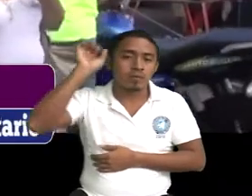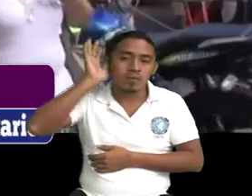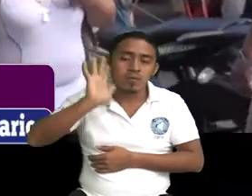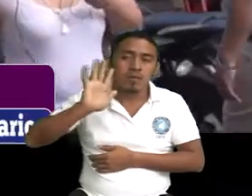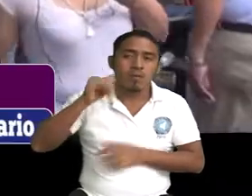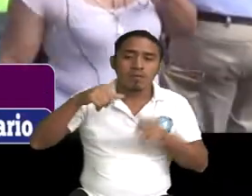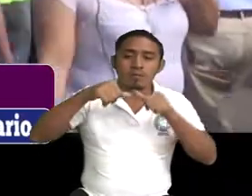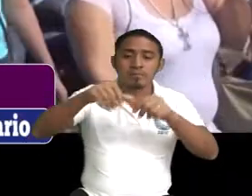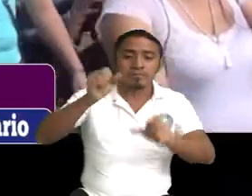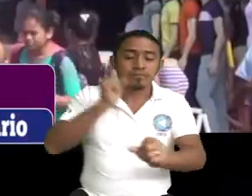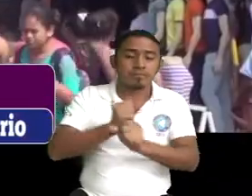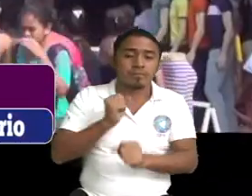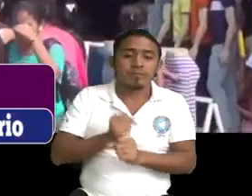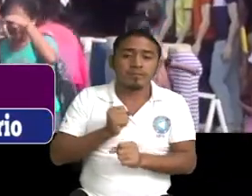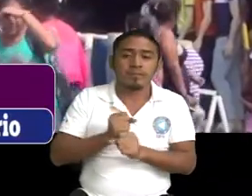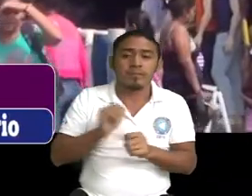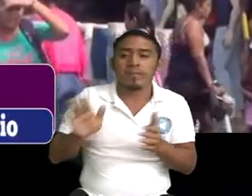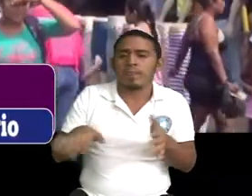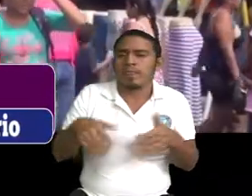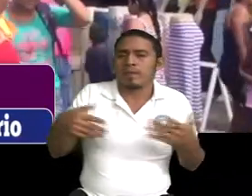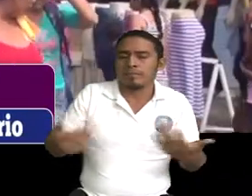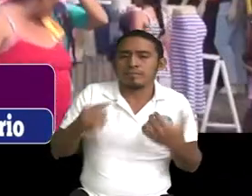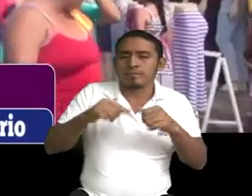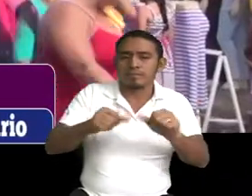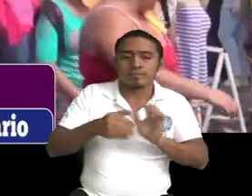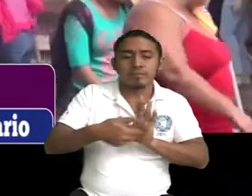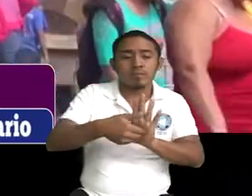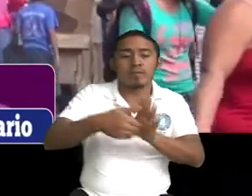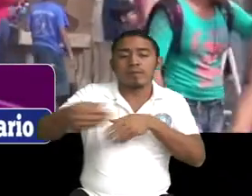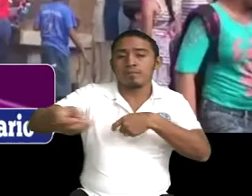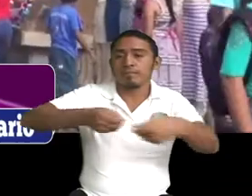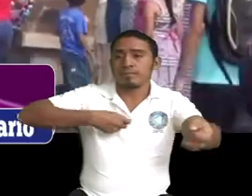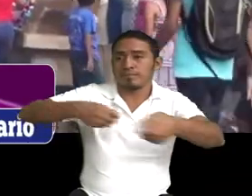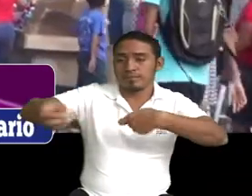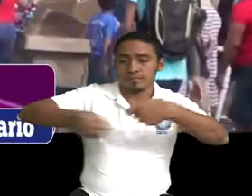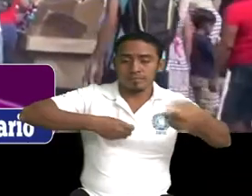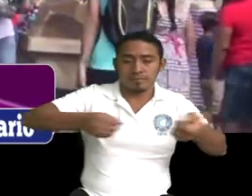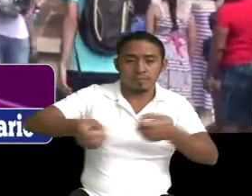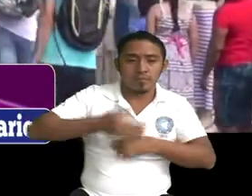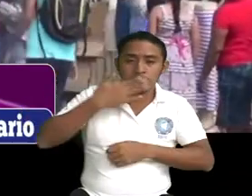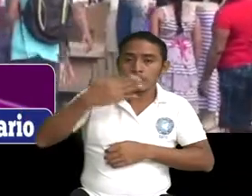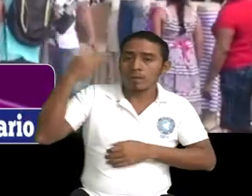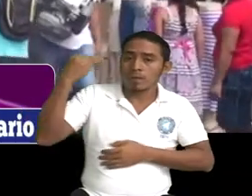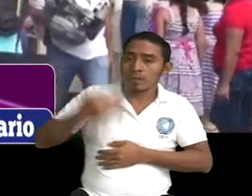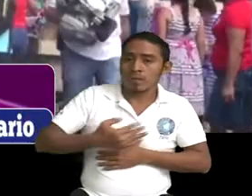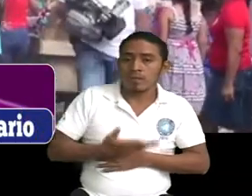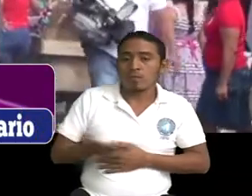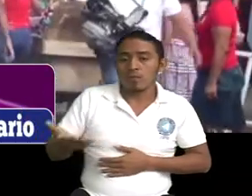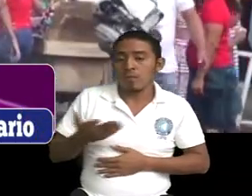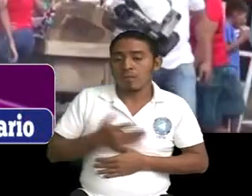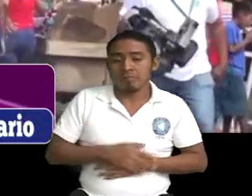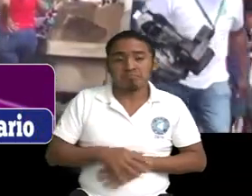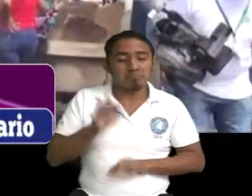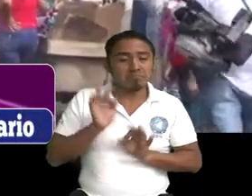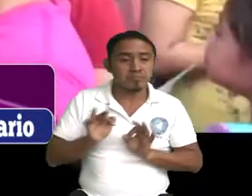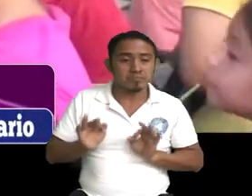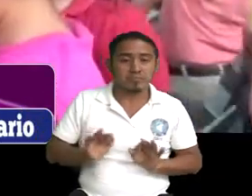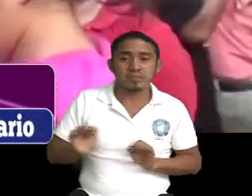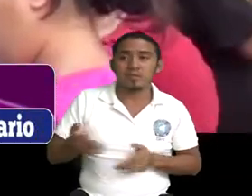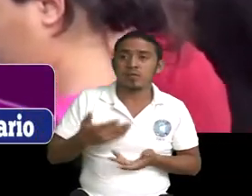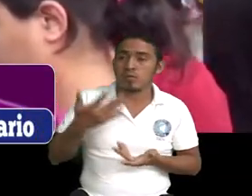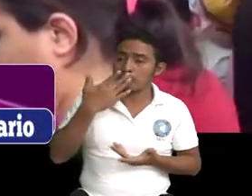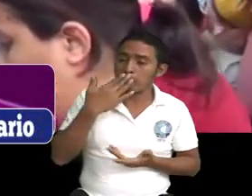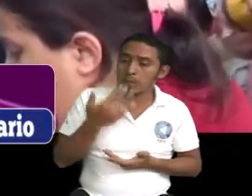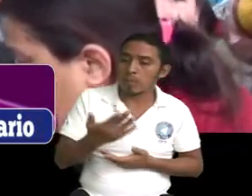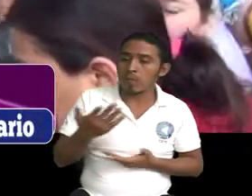seguimos trabajando para seguir ofreciendo también esa calidad de los servicios, esa calidad y esa